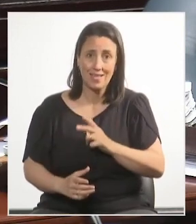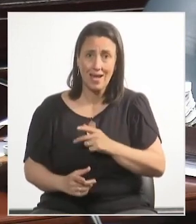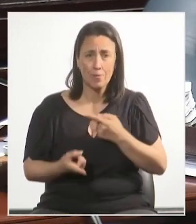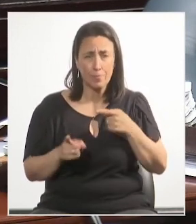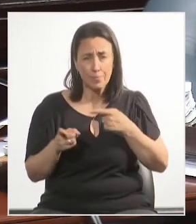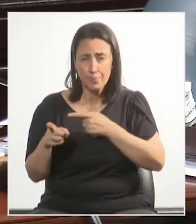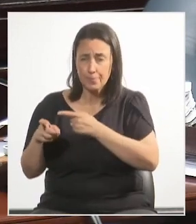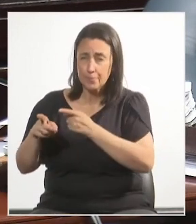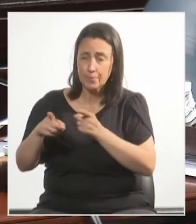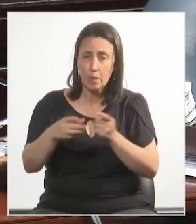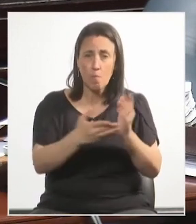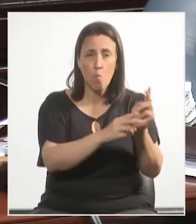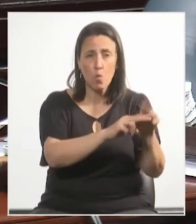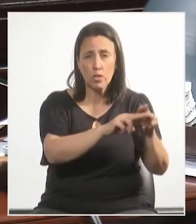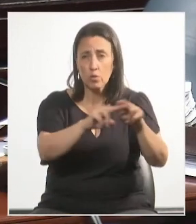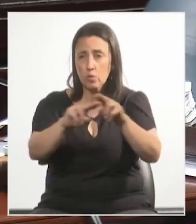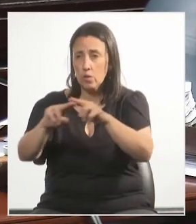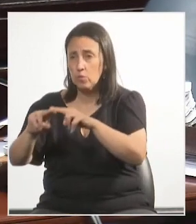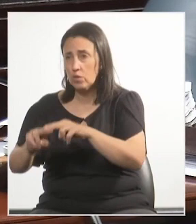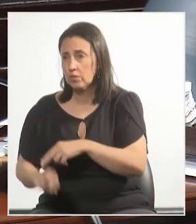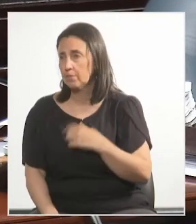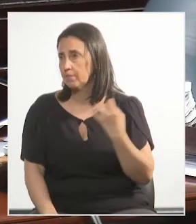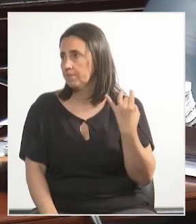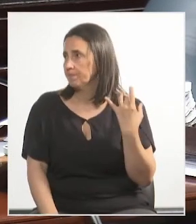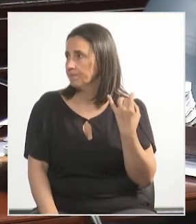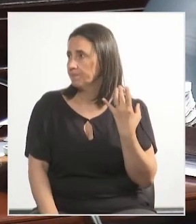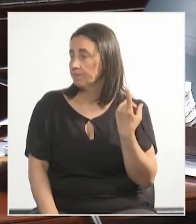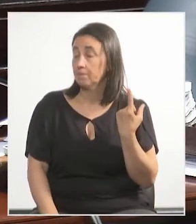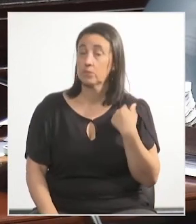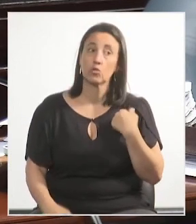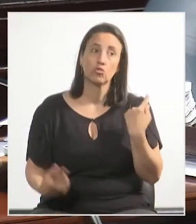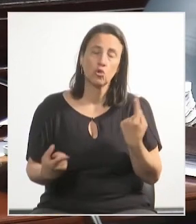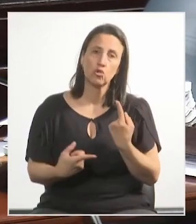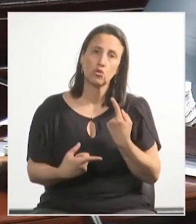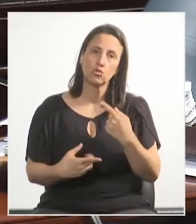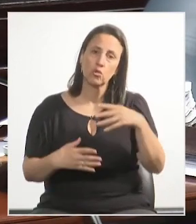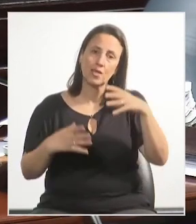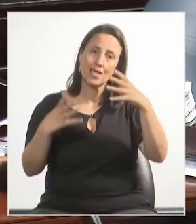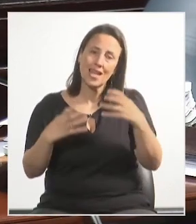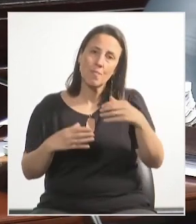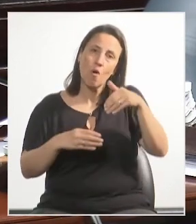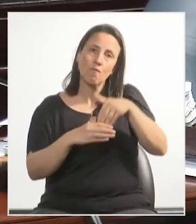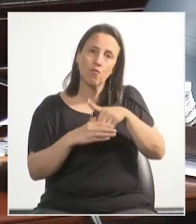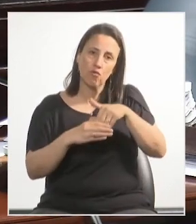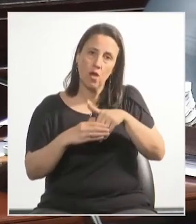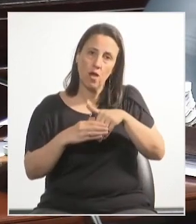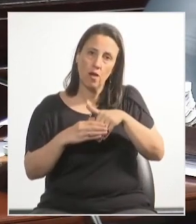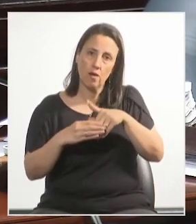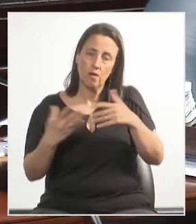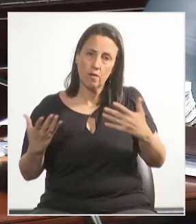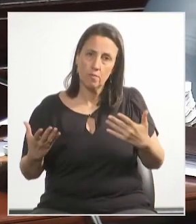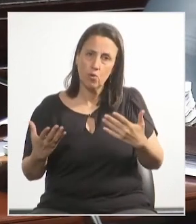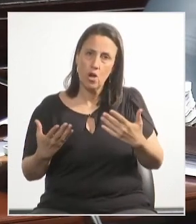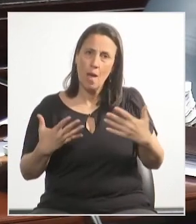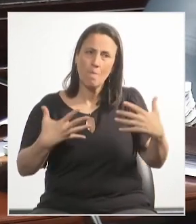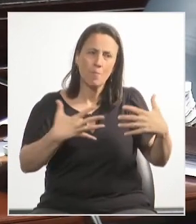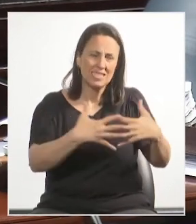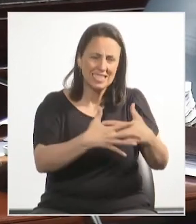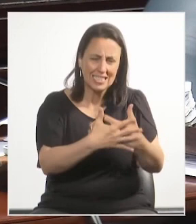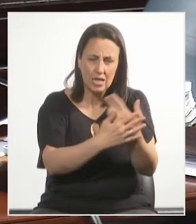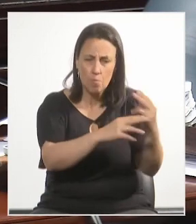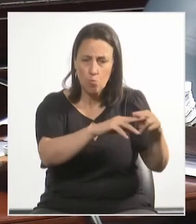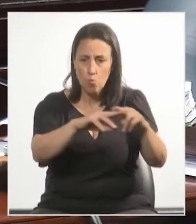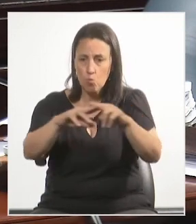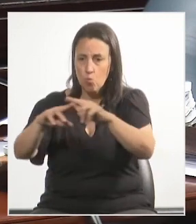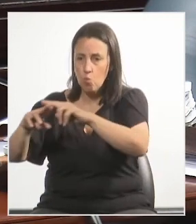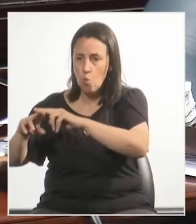mirada indiferente. Hacemos votos porque el recuerdo oportuno de las masacres sufridas por los pueblos del mundo y